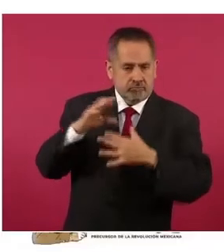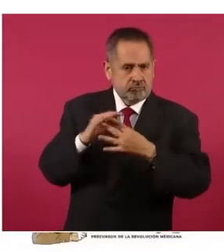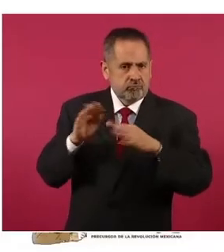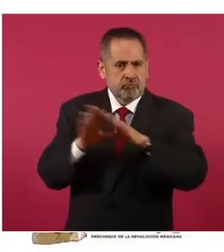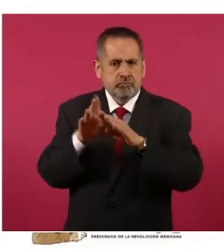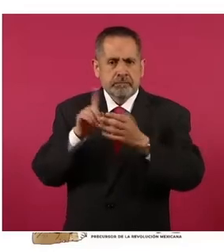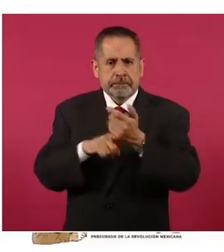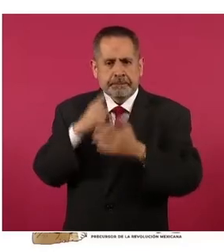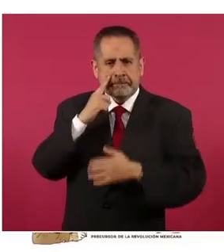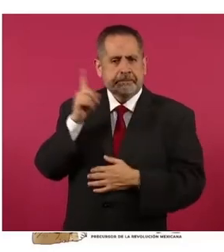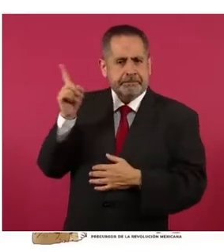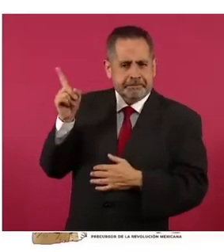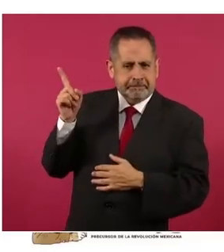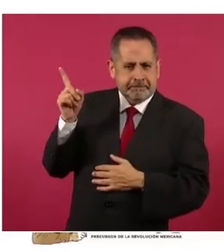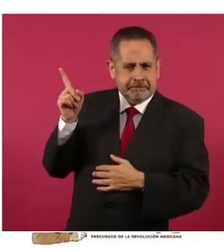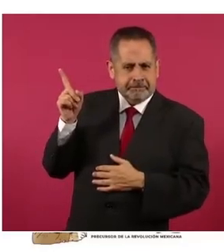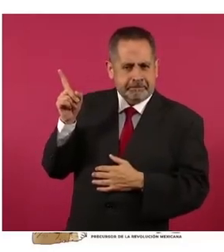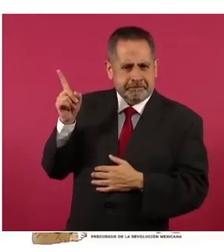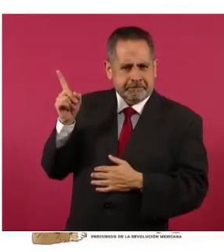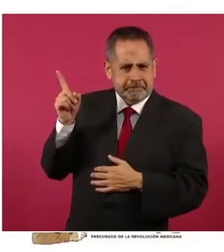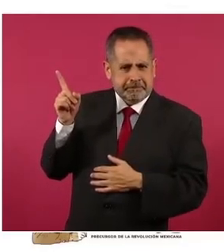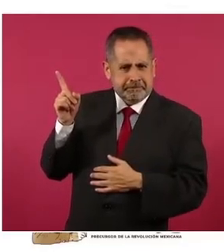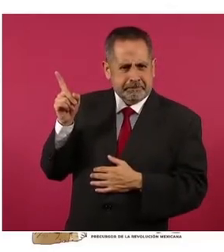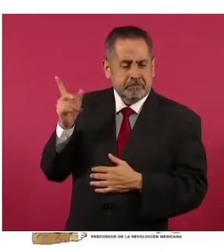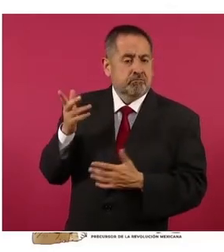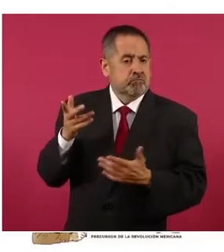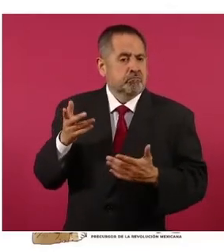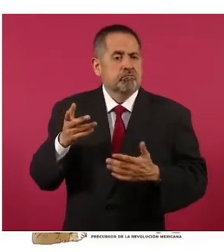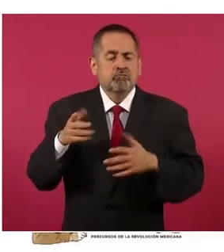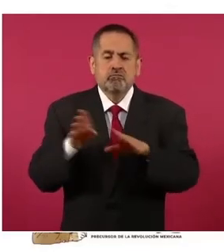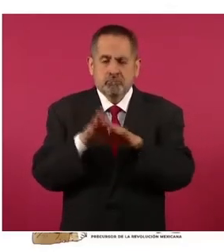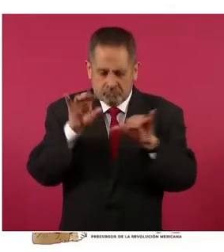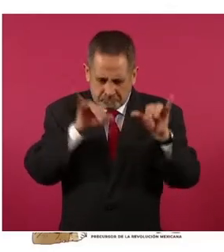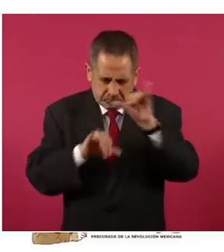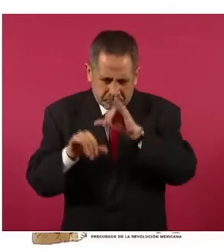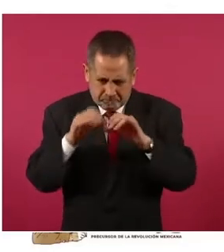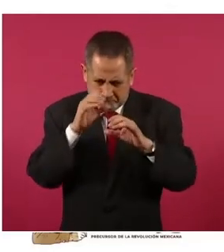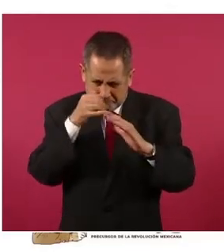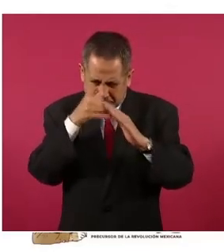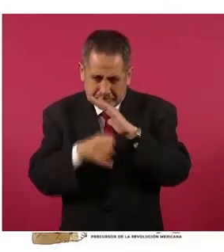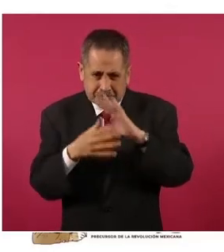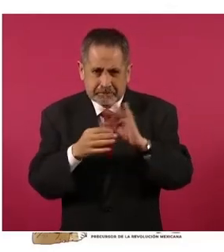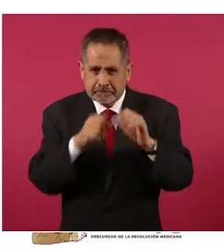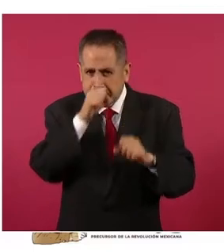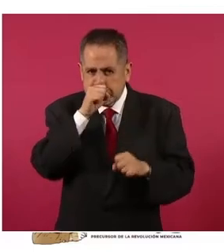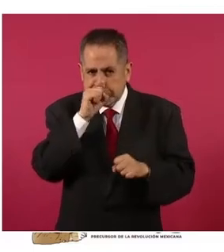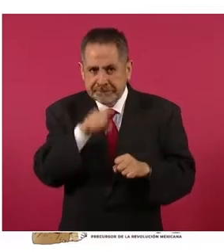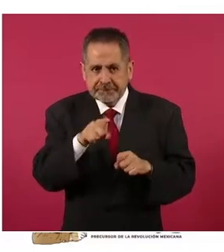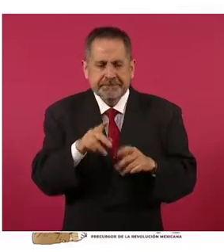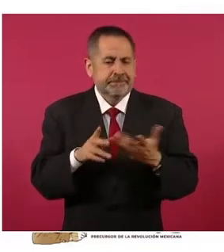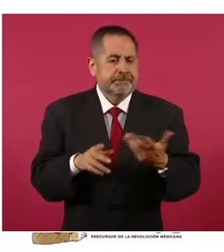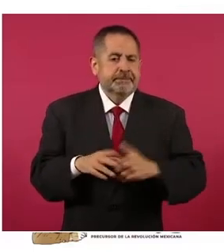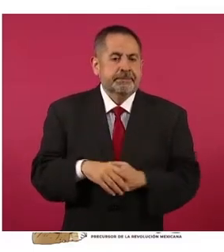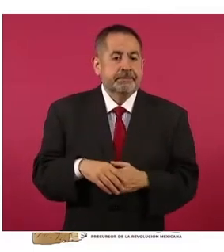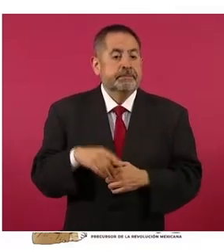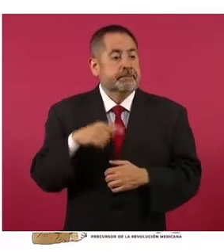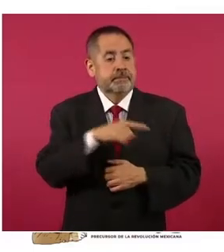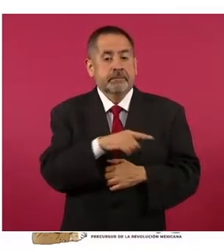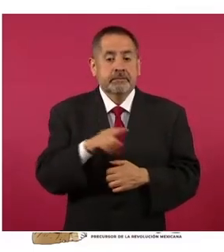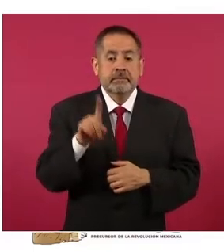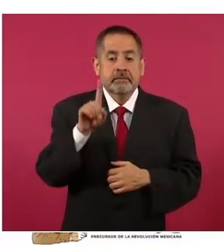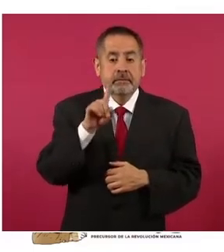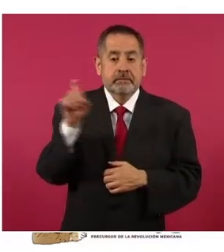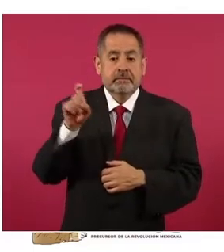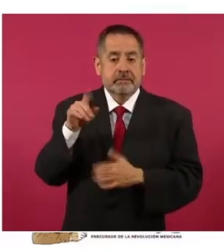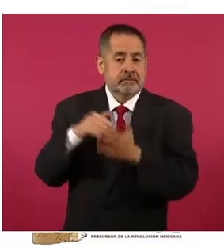analizar algunos vapeadores en nuestro Laboratorio Nacional de Referencia, el mismo que liberó más de 100 millones de